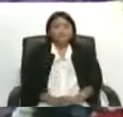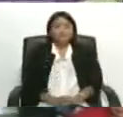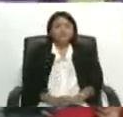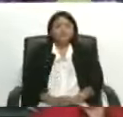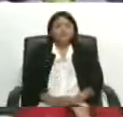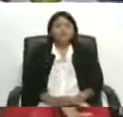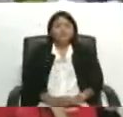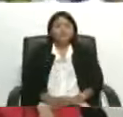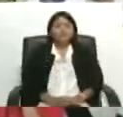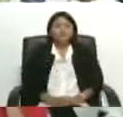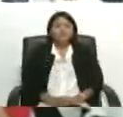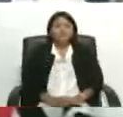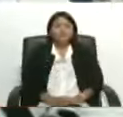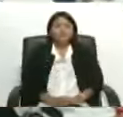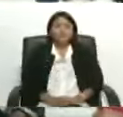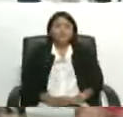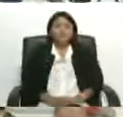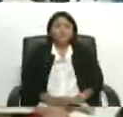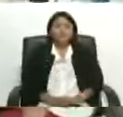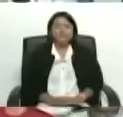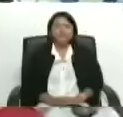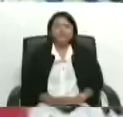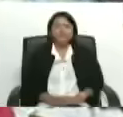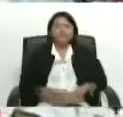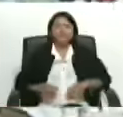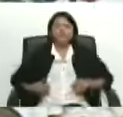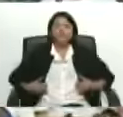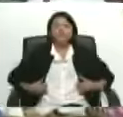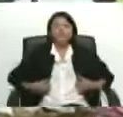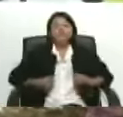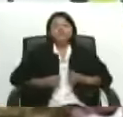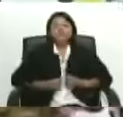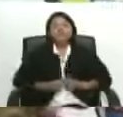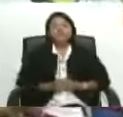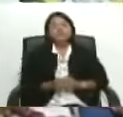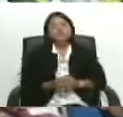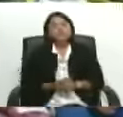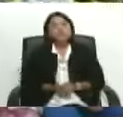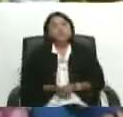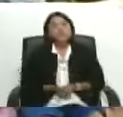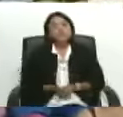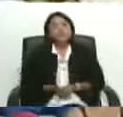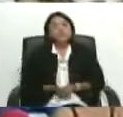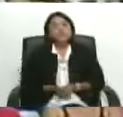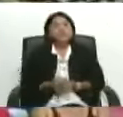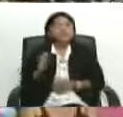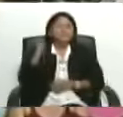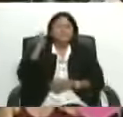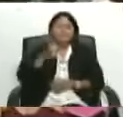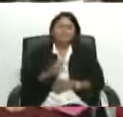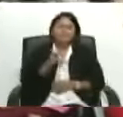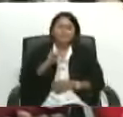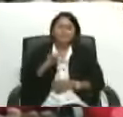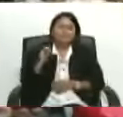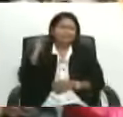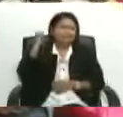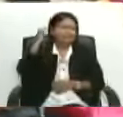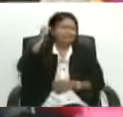los recursos de Venezuela al imperialismo, lo que hicieron históricamente durante años y